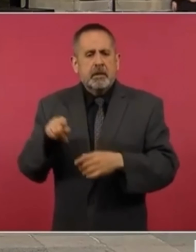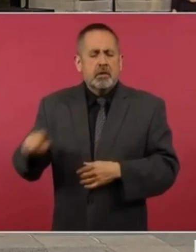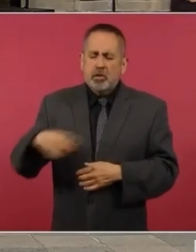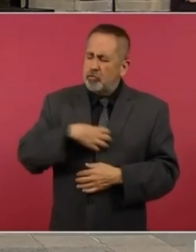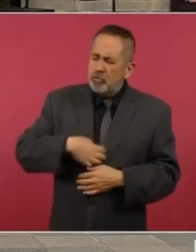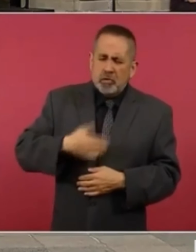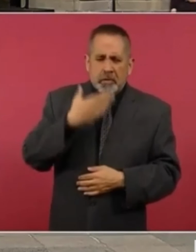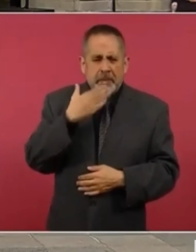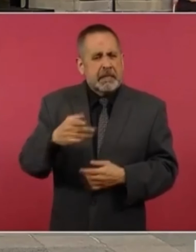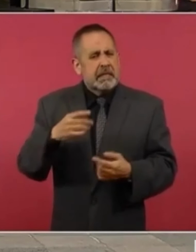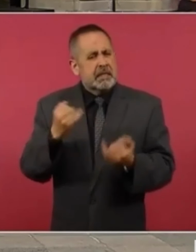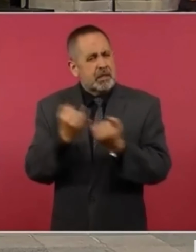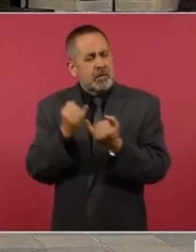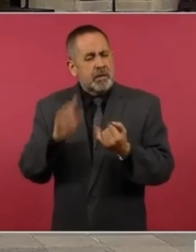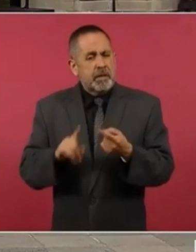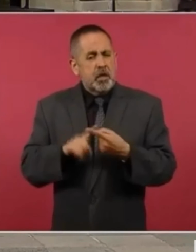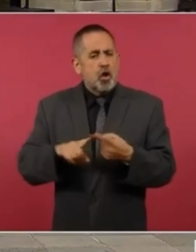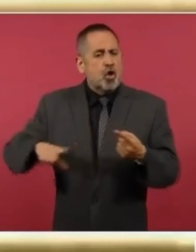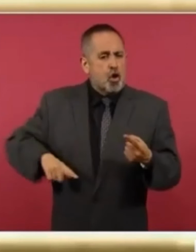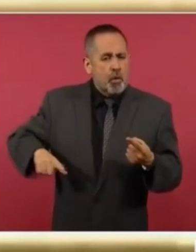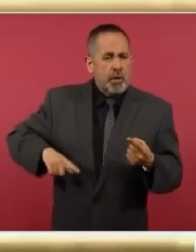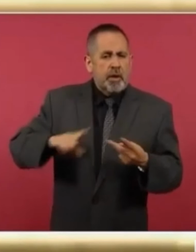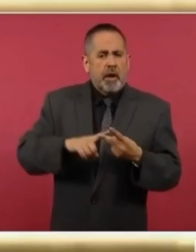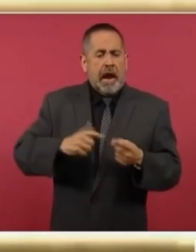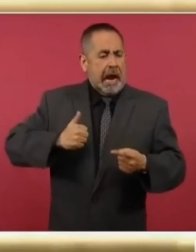que tanto el gobierno de